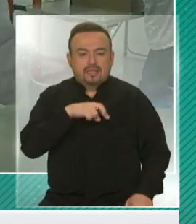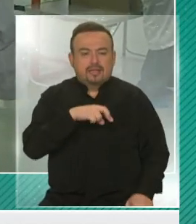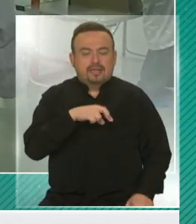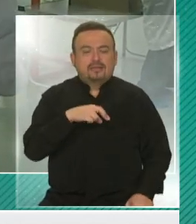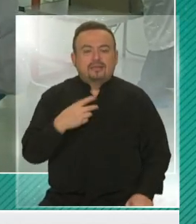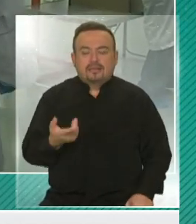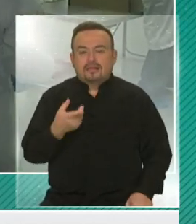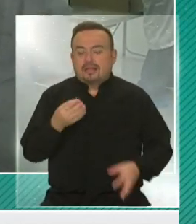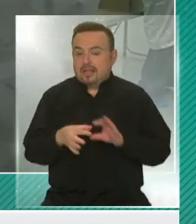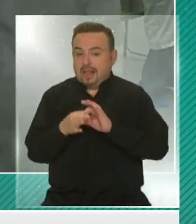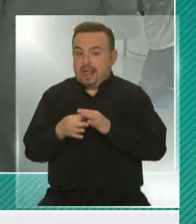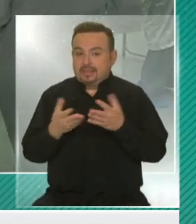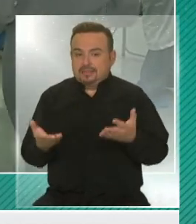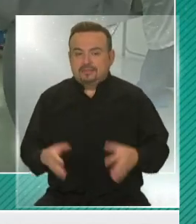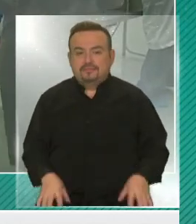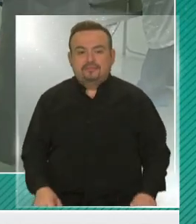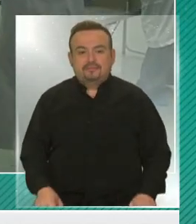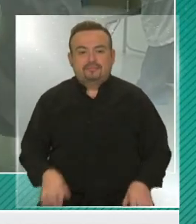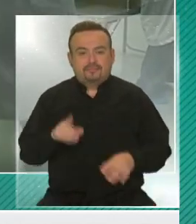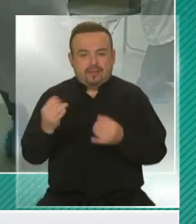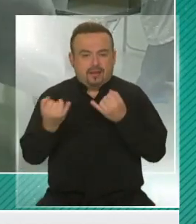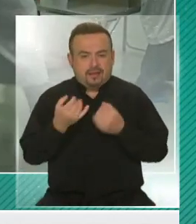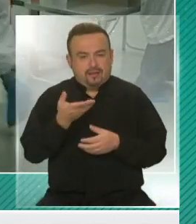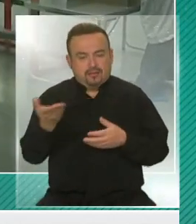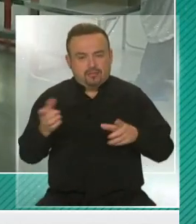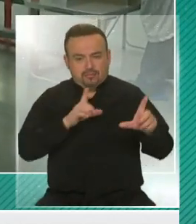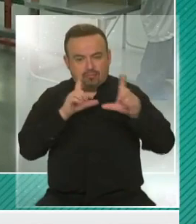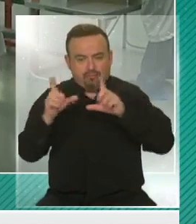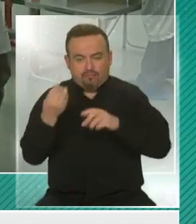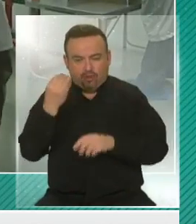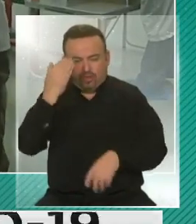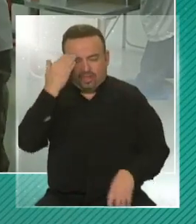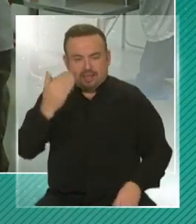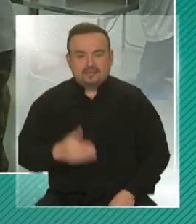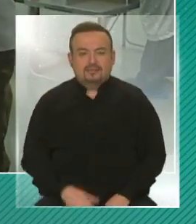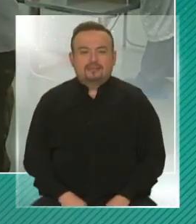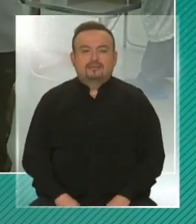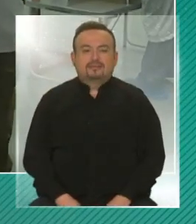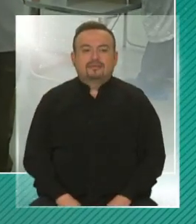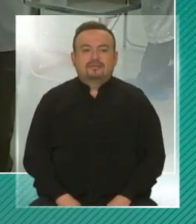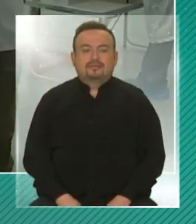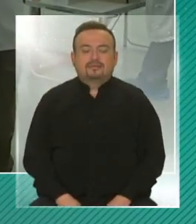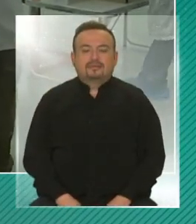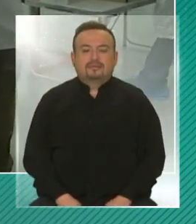que ahí están realizando. Muchas gracias, Daniela. Gracias también a tu entrevistada. Buenos días. Buenos días.